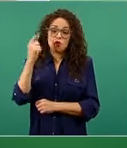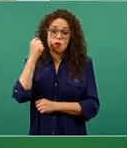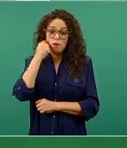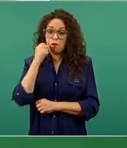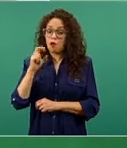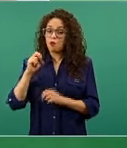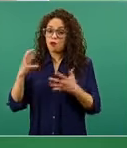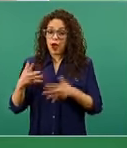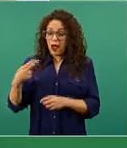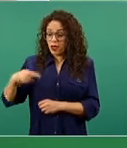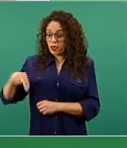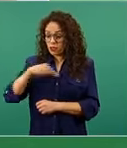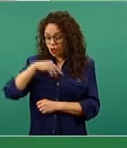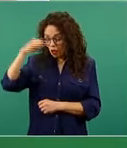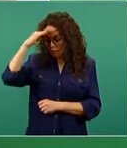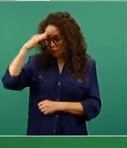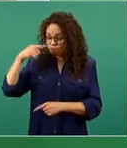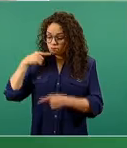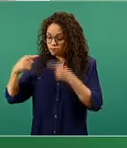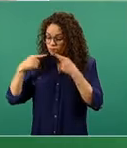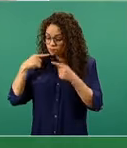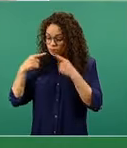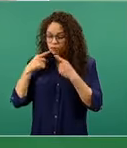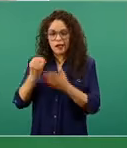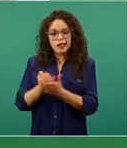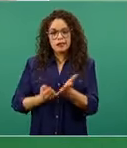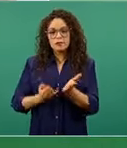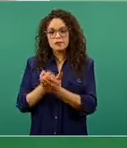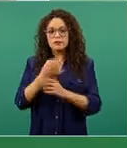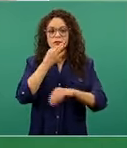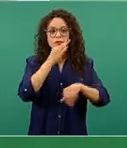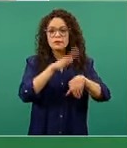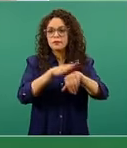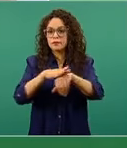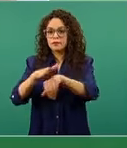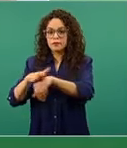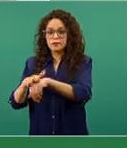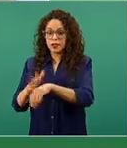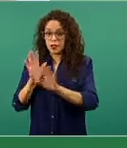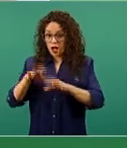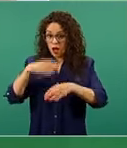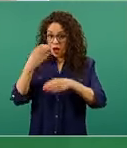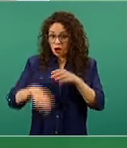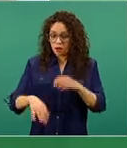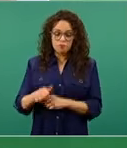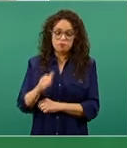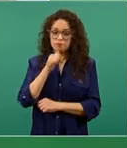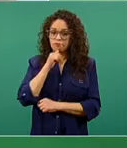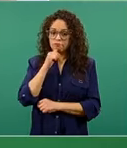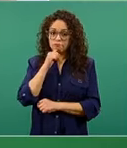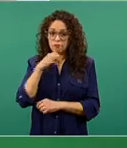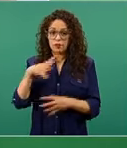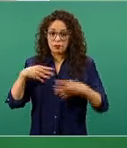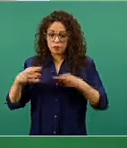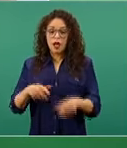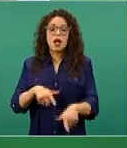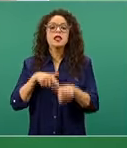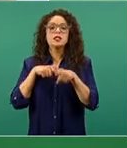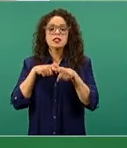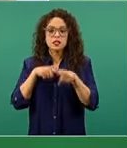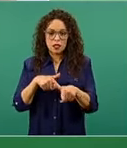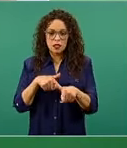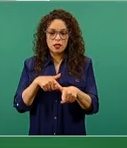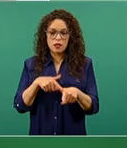local decidimos enviar el mensaje de que este trabajo no ha terminado, que la contingencia no ha pasado y nos mantenemos